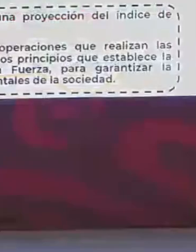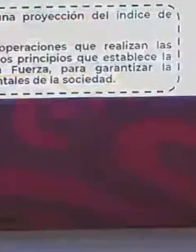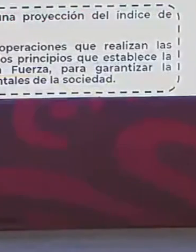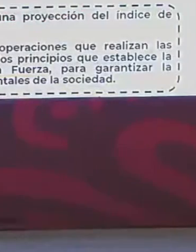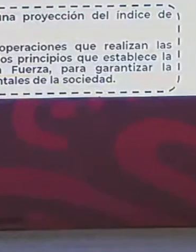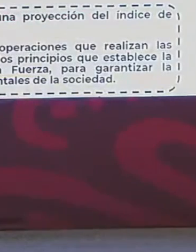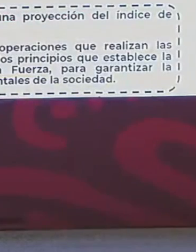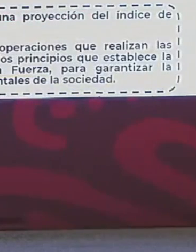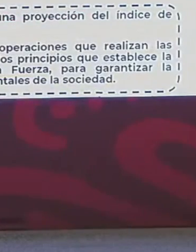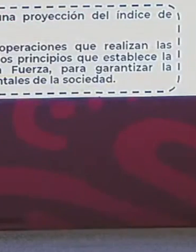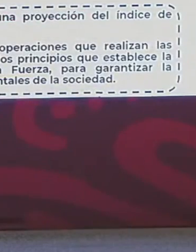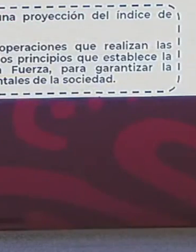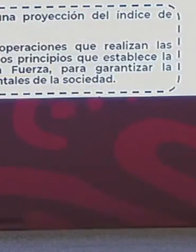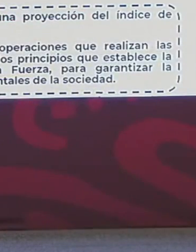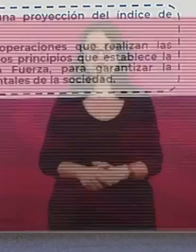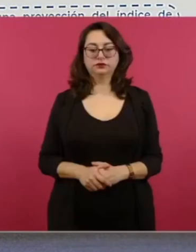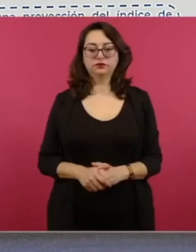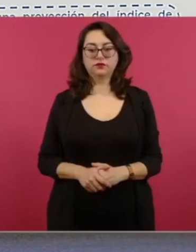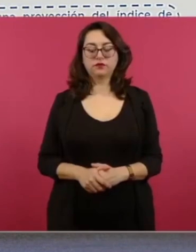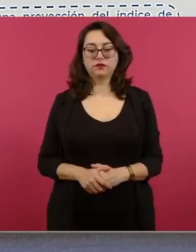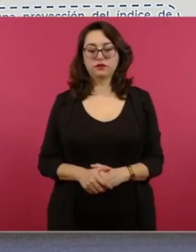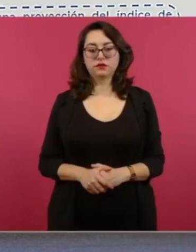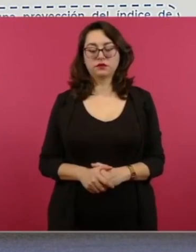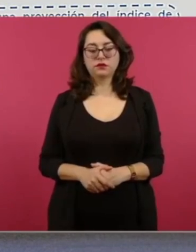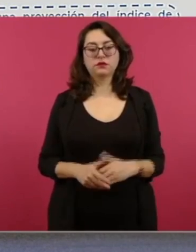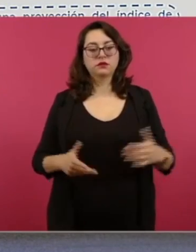en esos enfrentamientos. Y